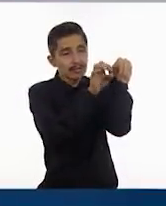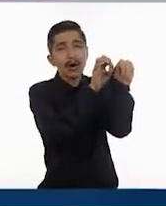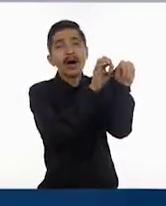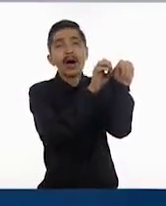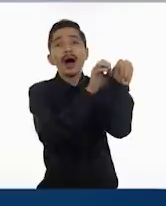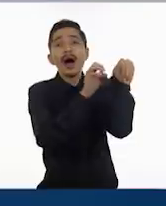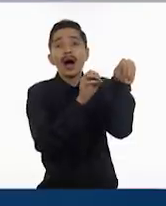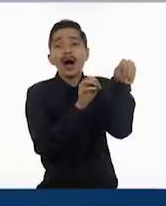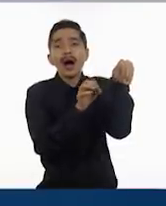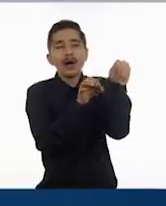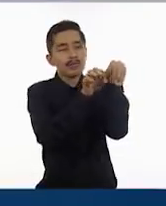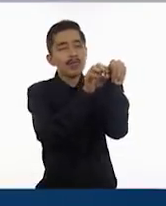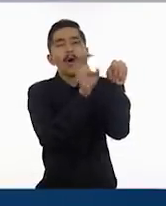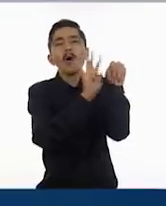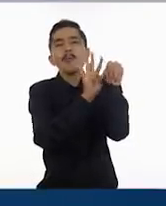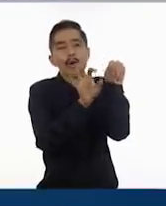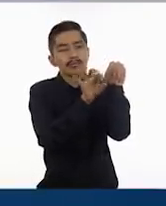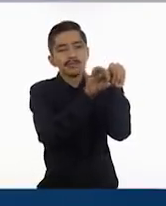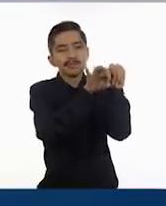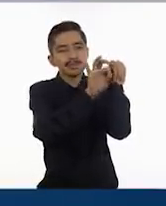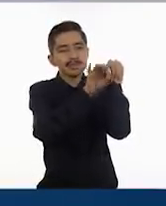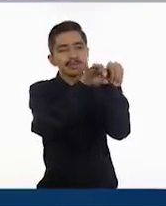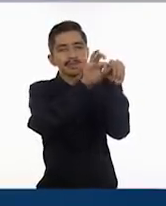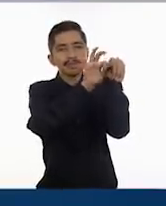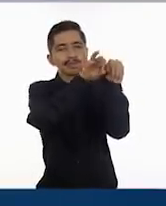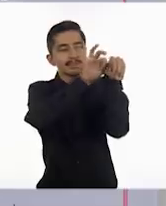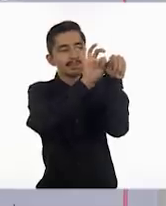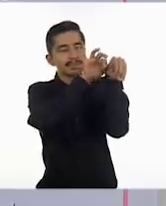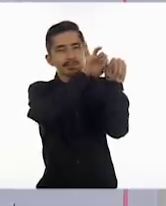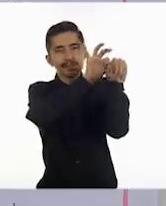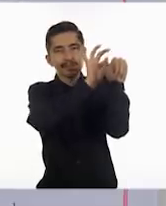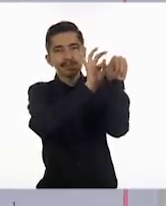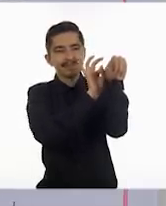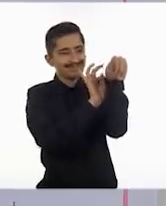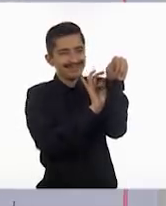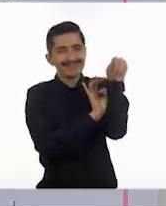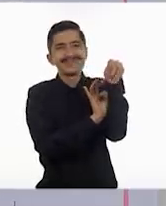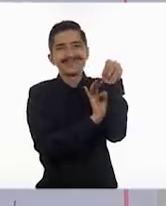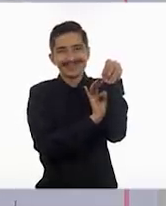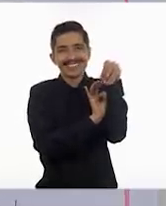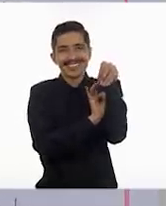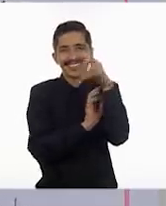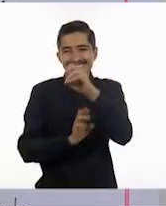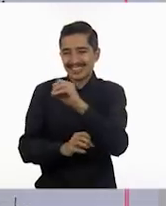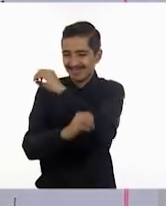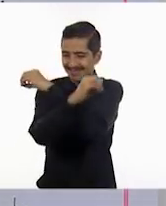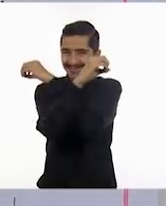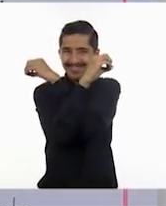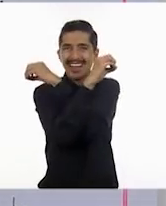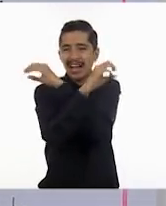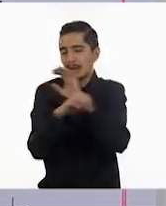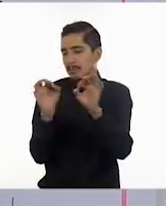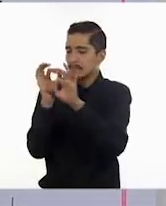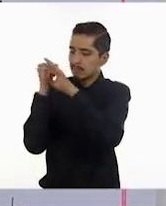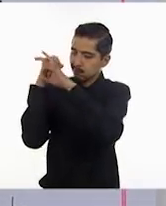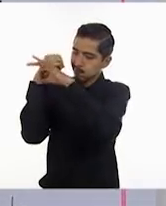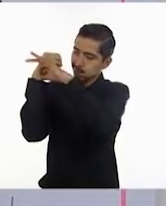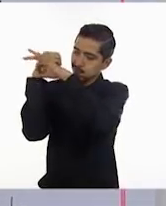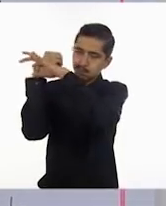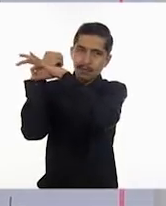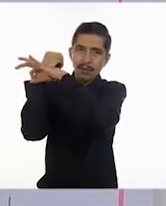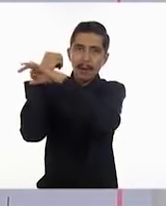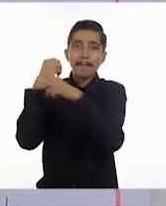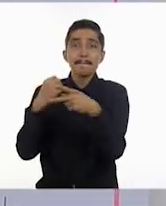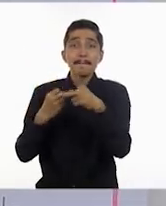falopio. Sí. Y las células musculares del útero. Muy bien. Sin embargo, los espermatozoides sí se